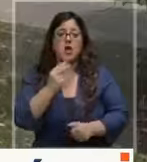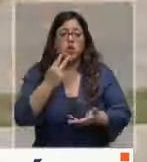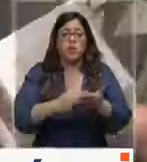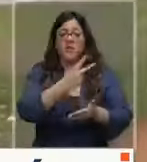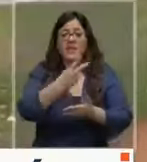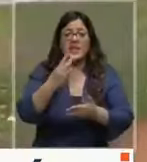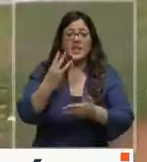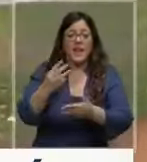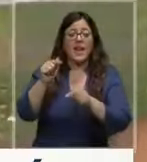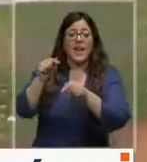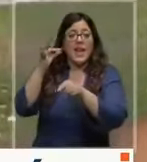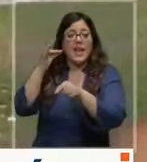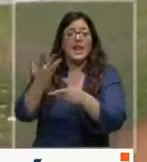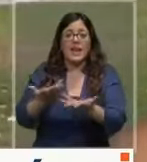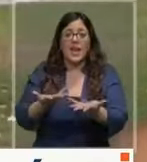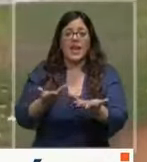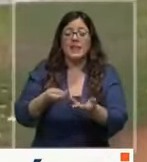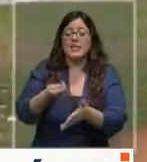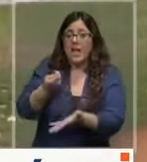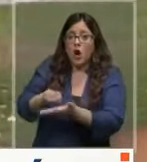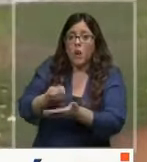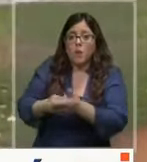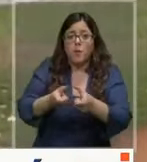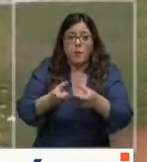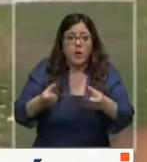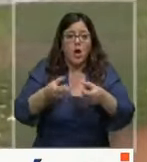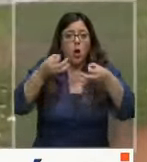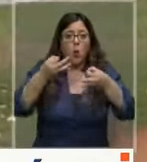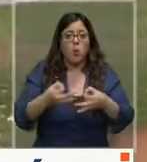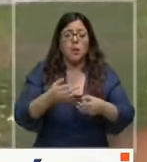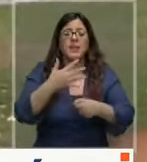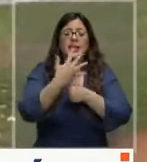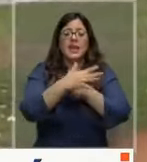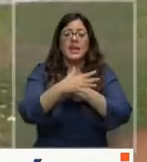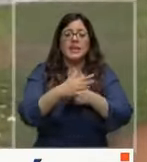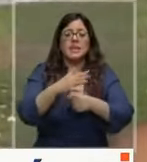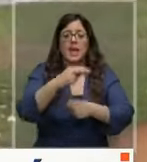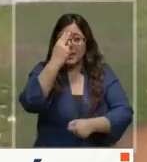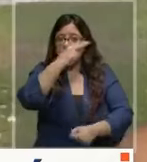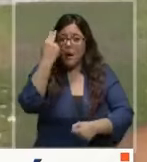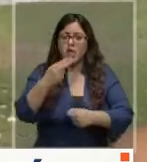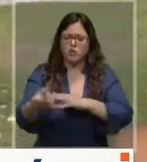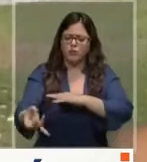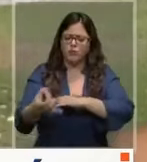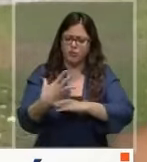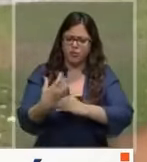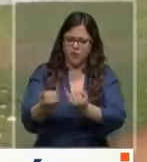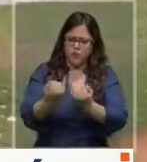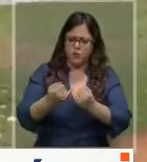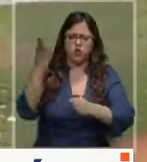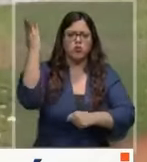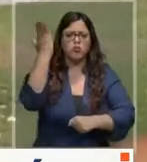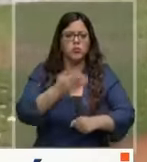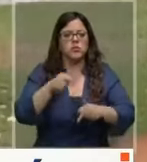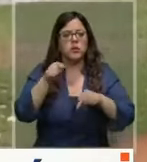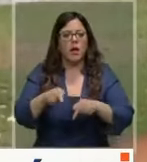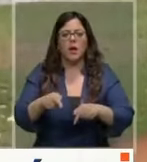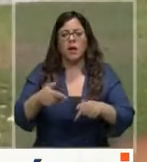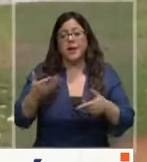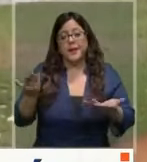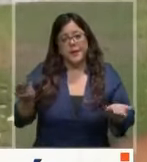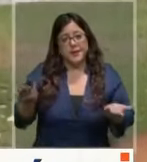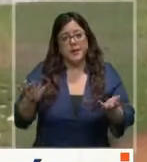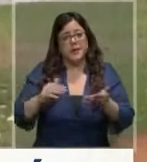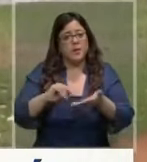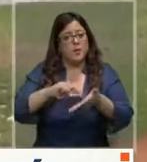evento. 15 de marzo llega un comunicado que se suspende y de ahí ya partió todo en lo